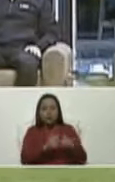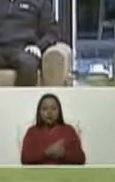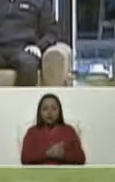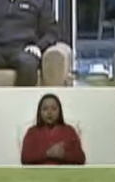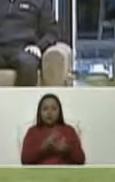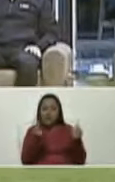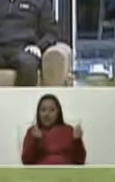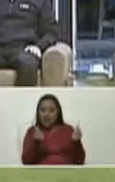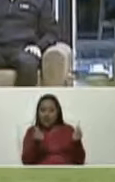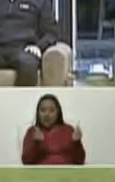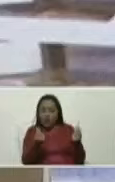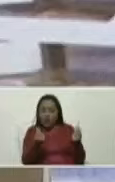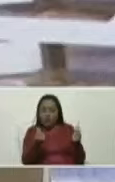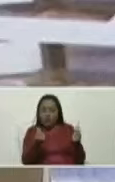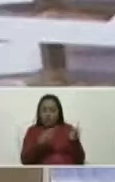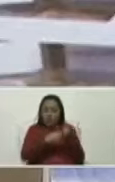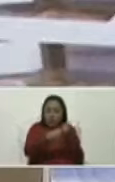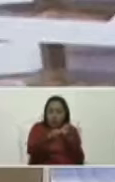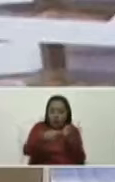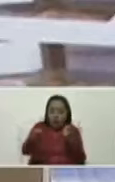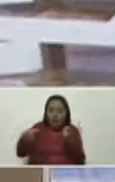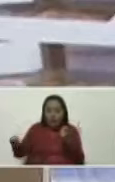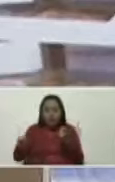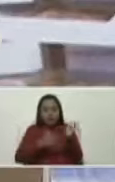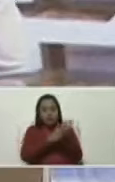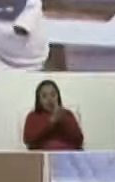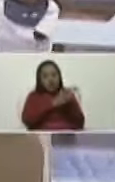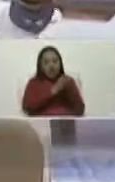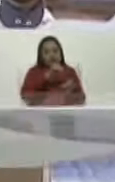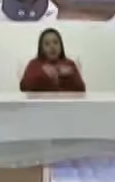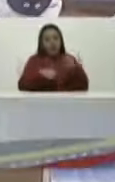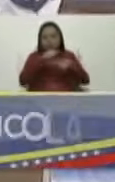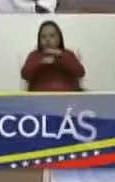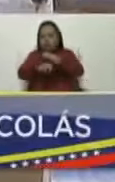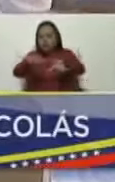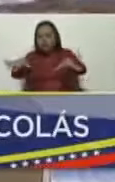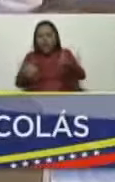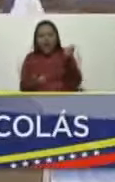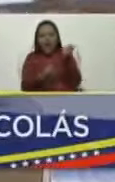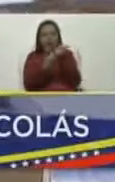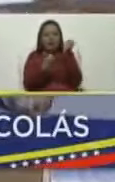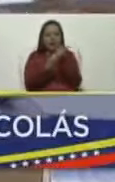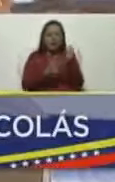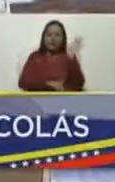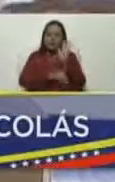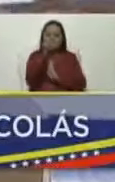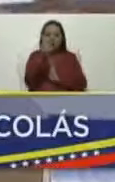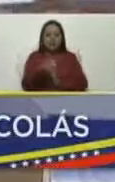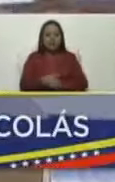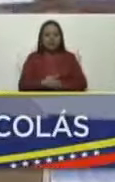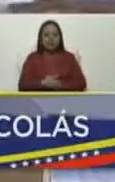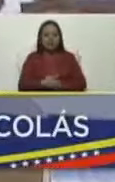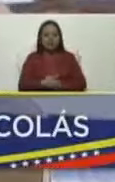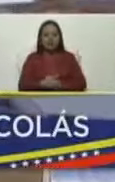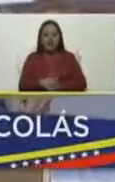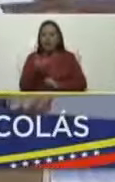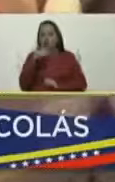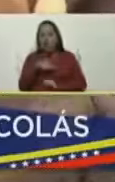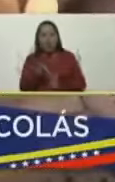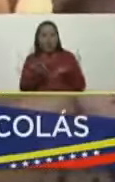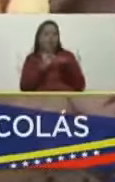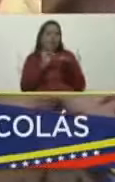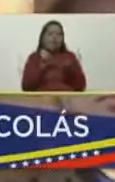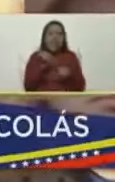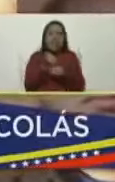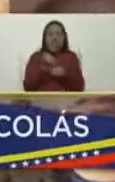que se saca a la calle para dárselo a los emprendedores se convierte en inversión productiva, no en gasto burocrático.